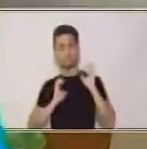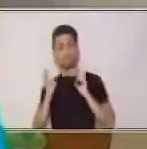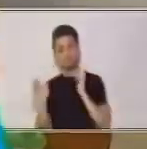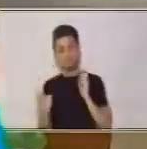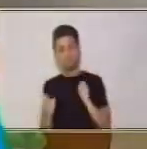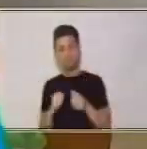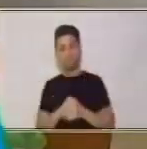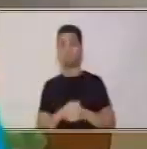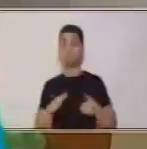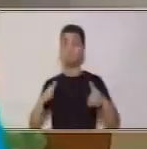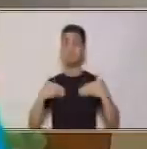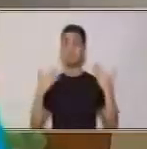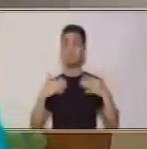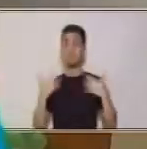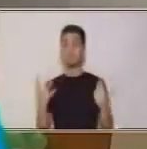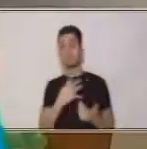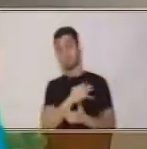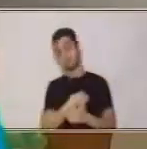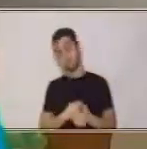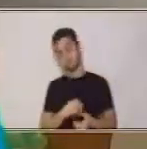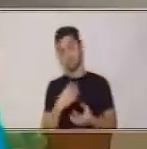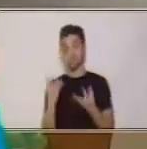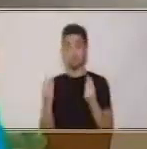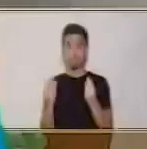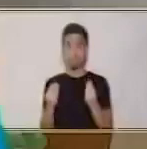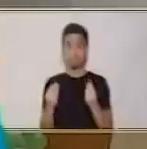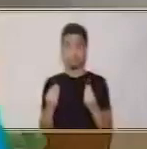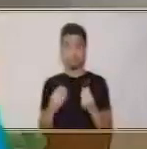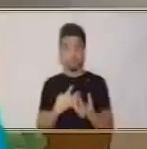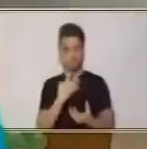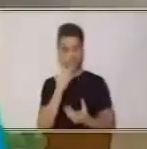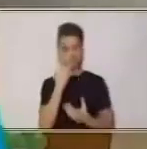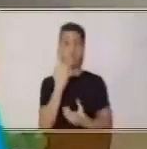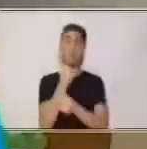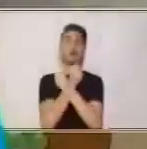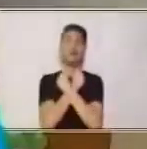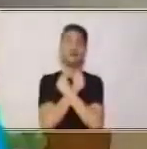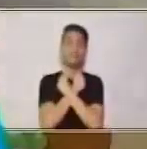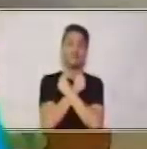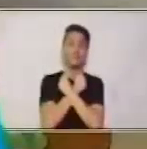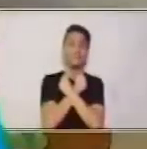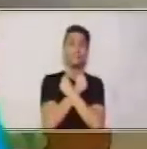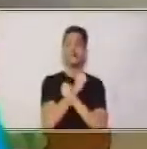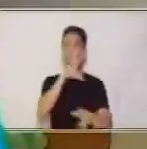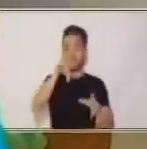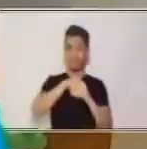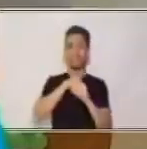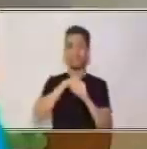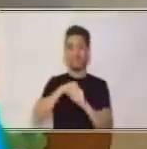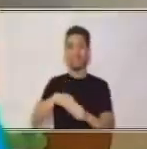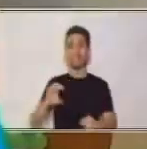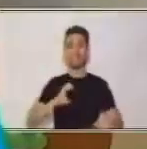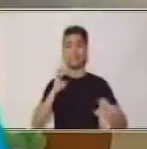A alegría, tristeza, miedo, ira y amor son parte de tus